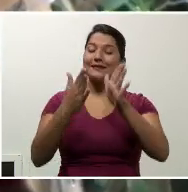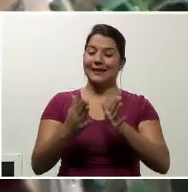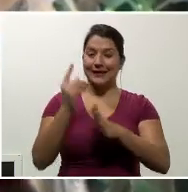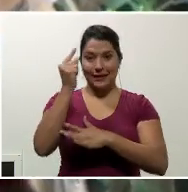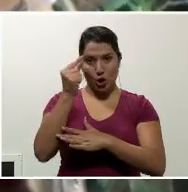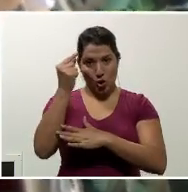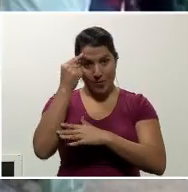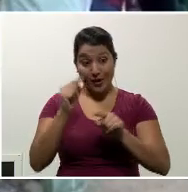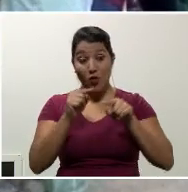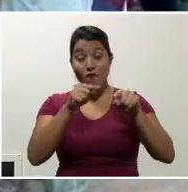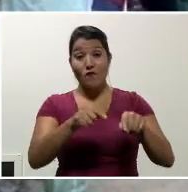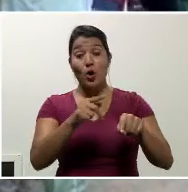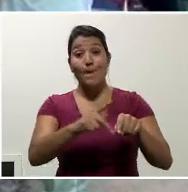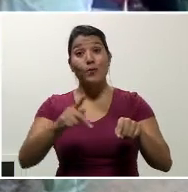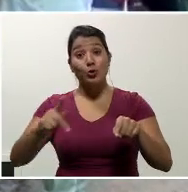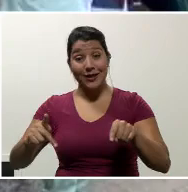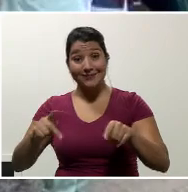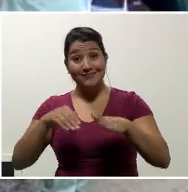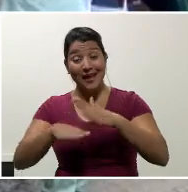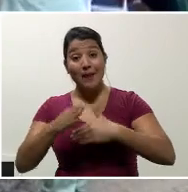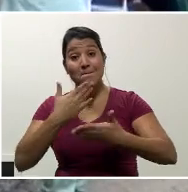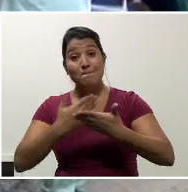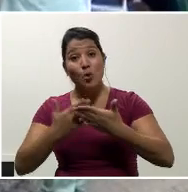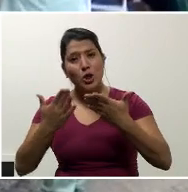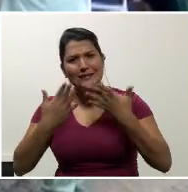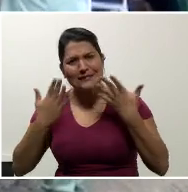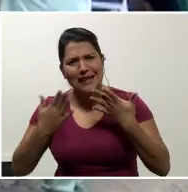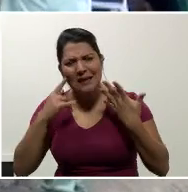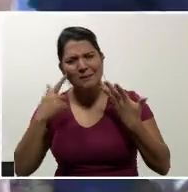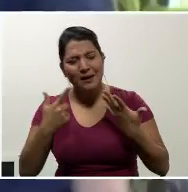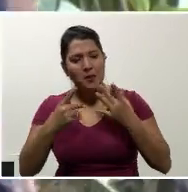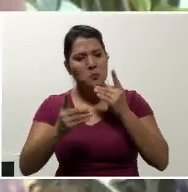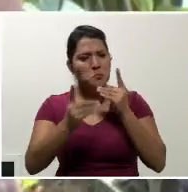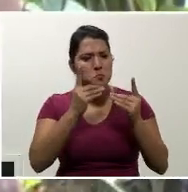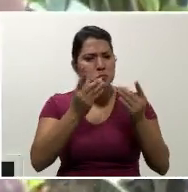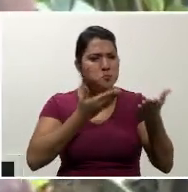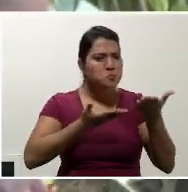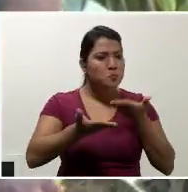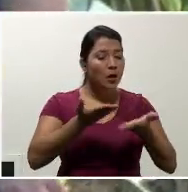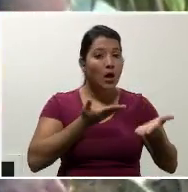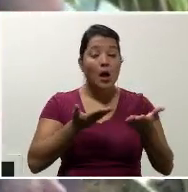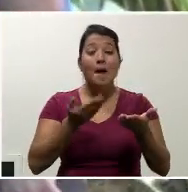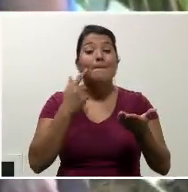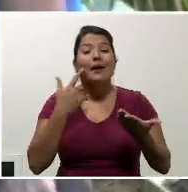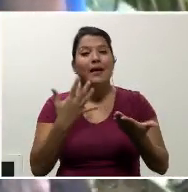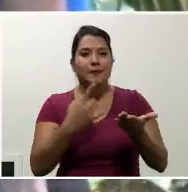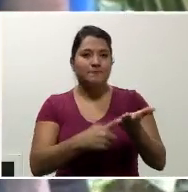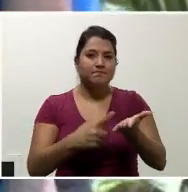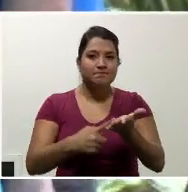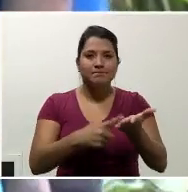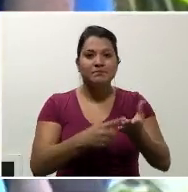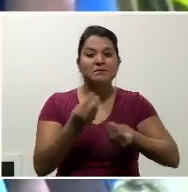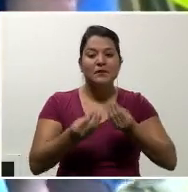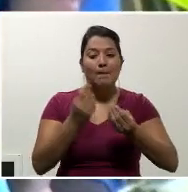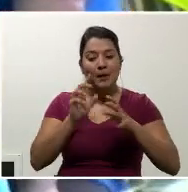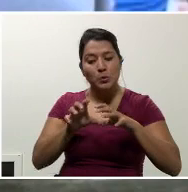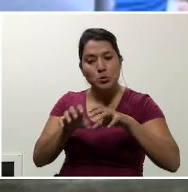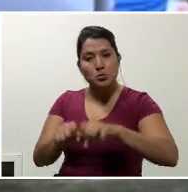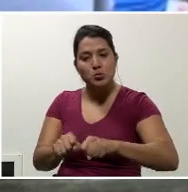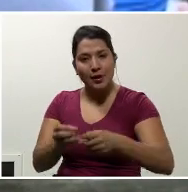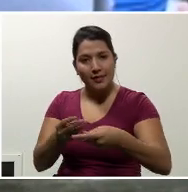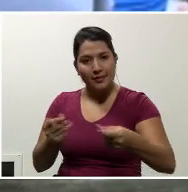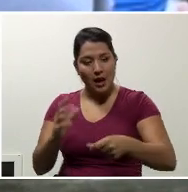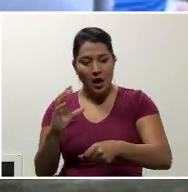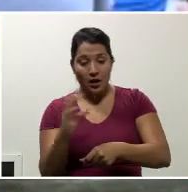se encuentran en Buenos Aires de Punta Arenas entablando mesas de diálogo con los diferentes sectores que mantienen disputa por la recuperación de tierras